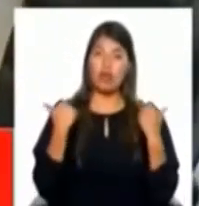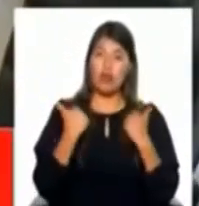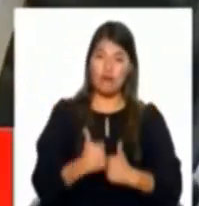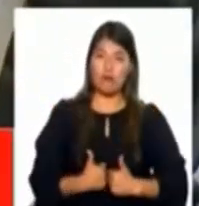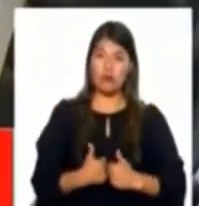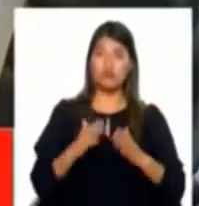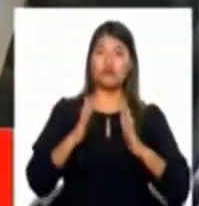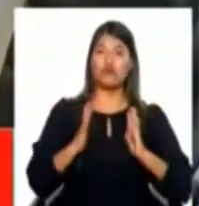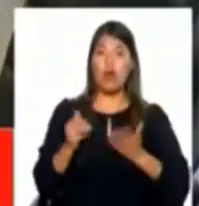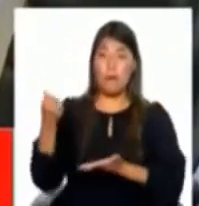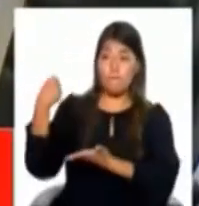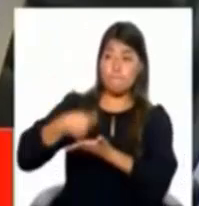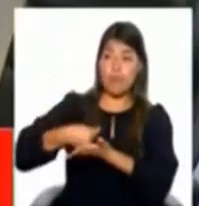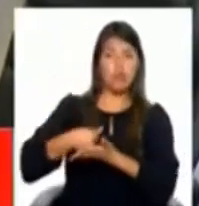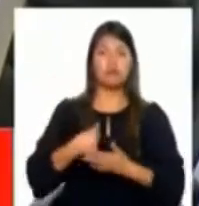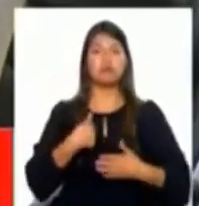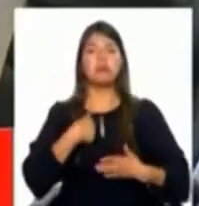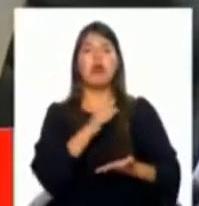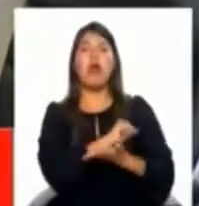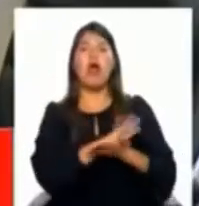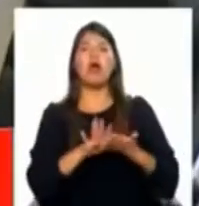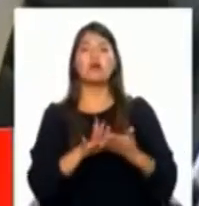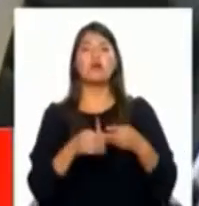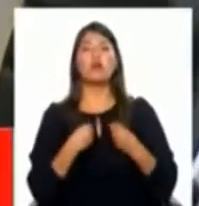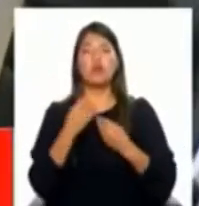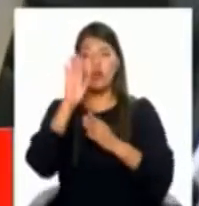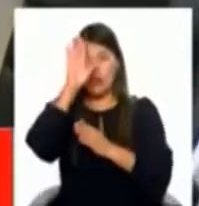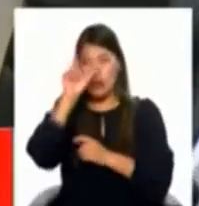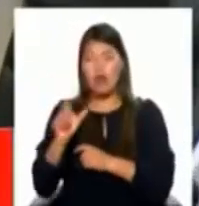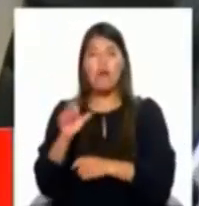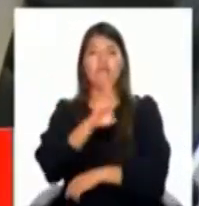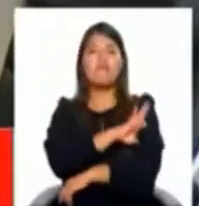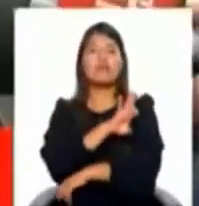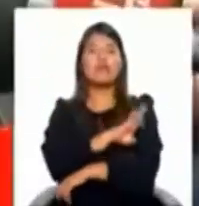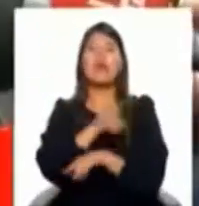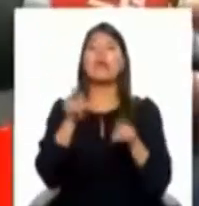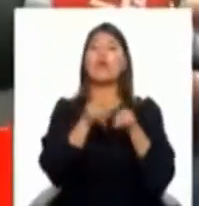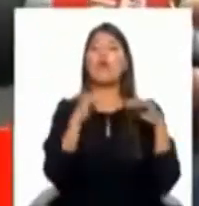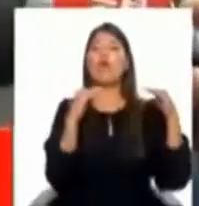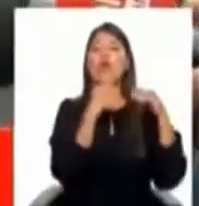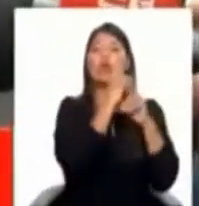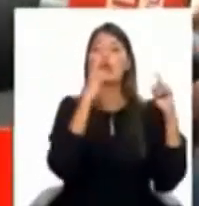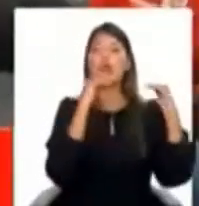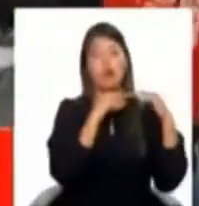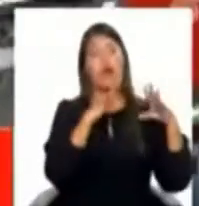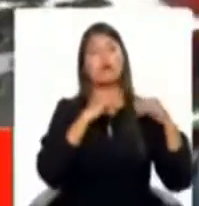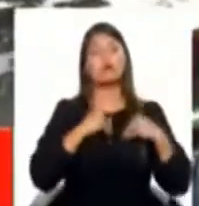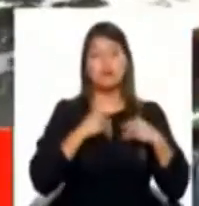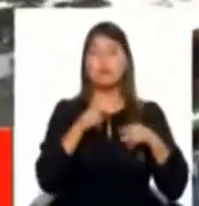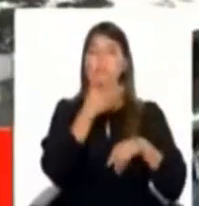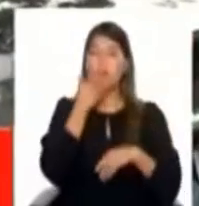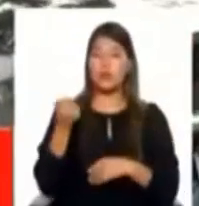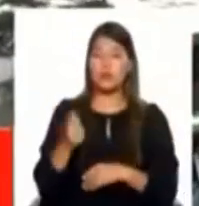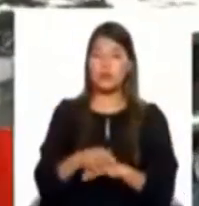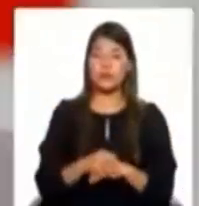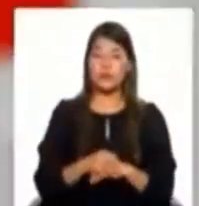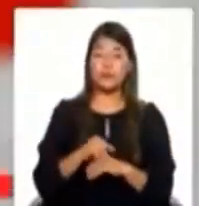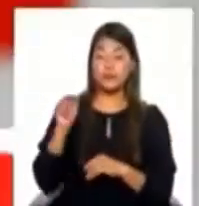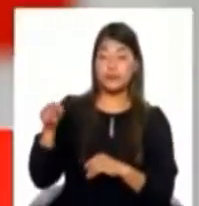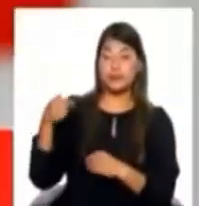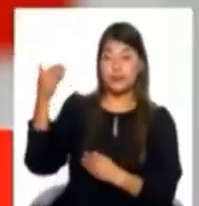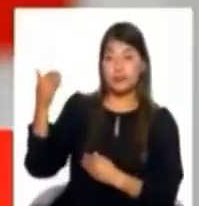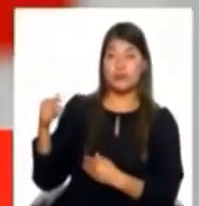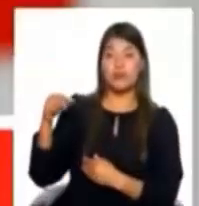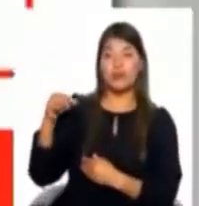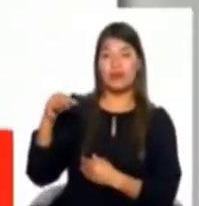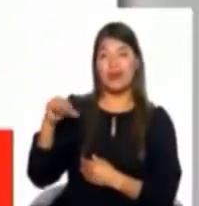ad honorem, porque defiendo a la fiscal y defiendo a la democracia también. Mediante un oficio, el congresista Jaime Quito